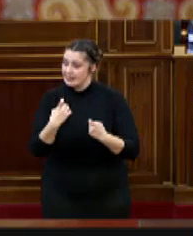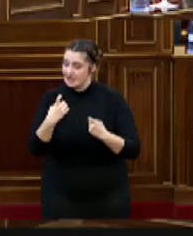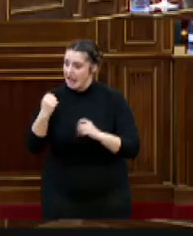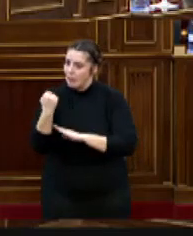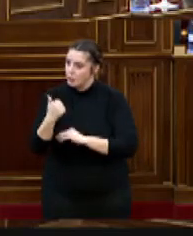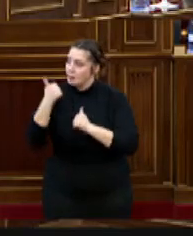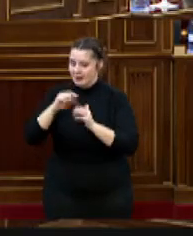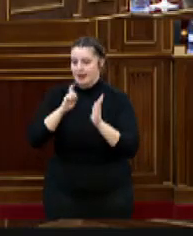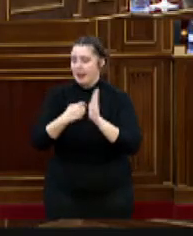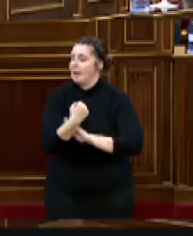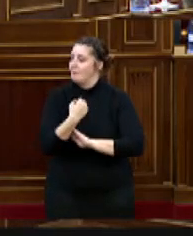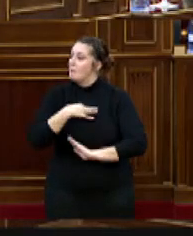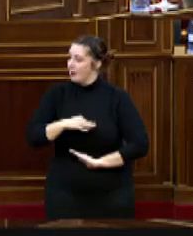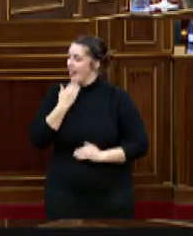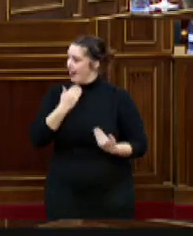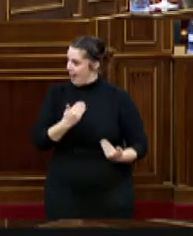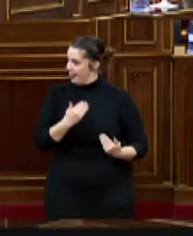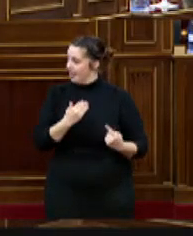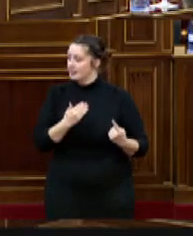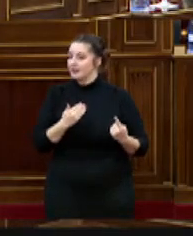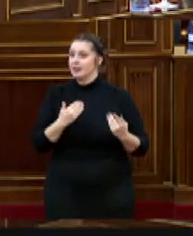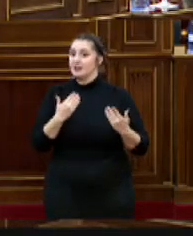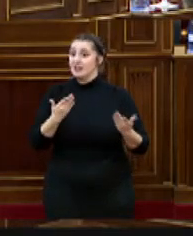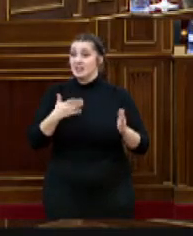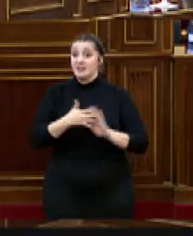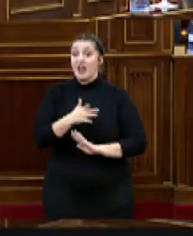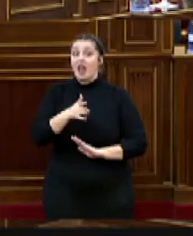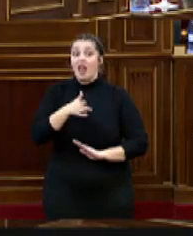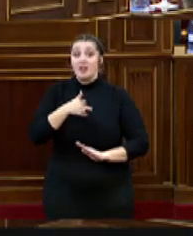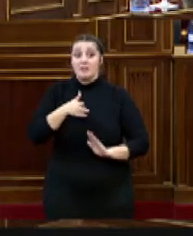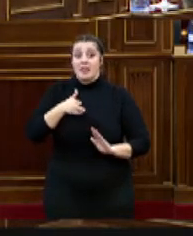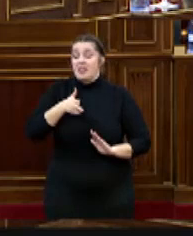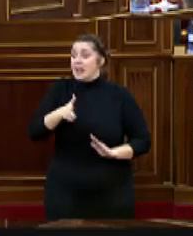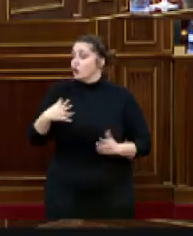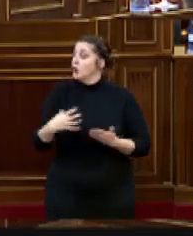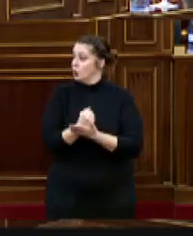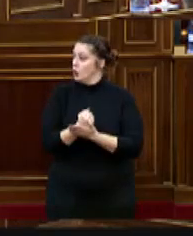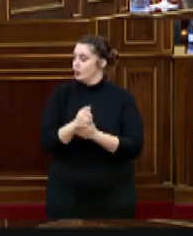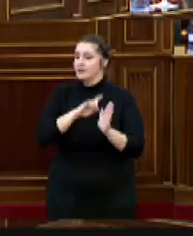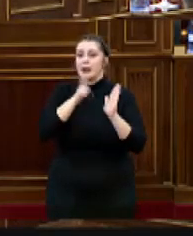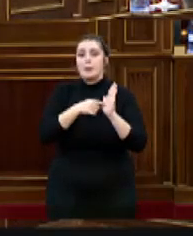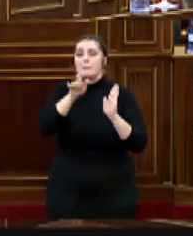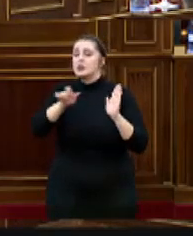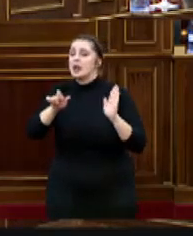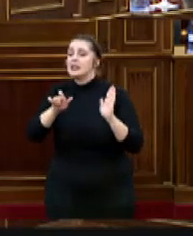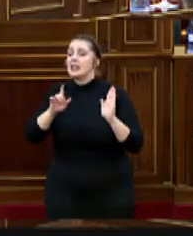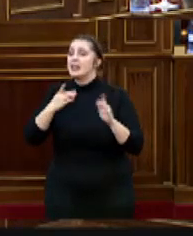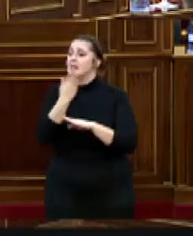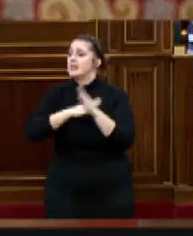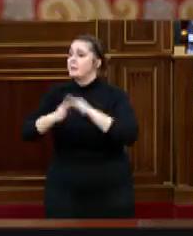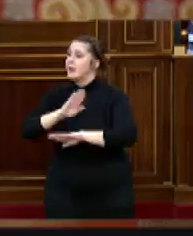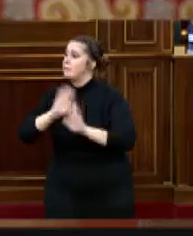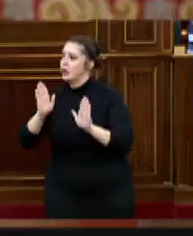más apoyos es decir la ley nos permite eso a todos ella es un beneficio no solamente para las personas con